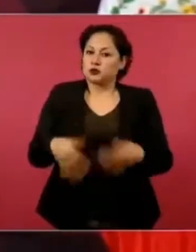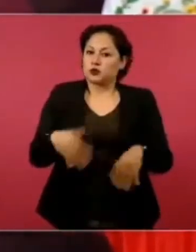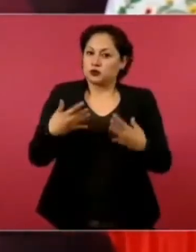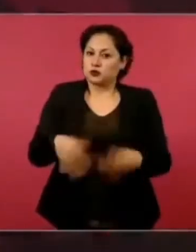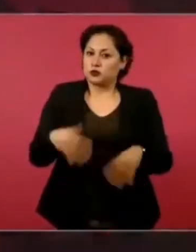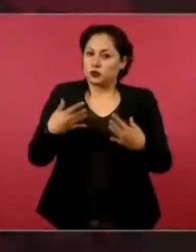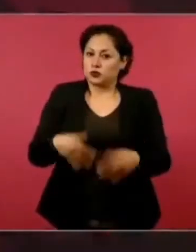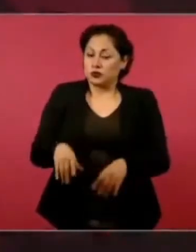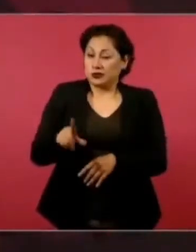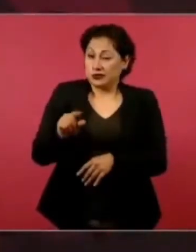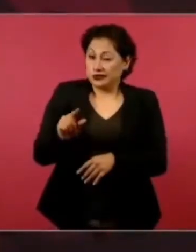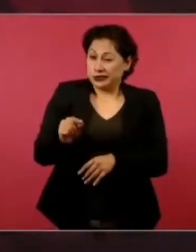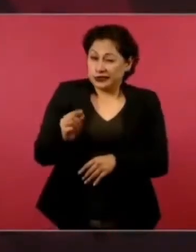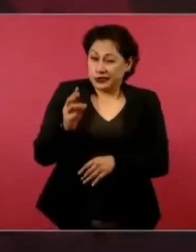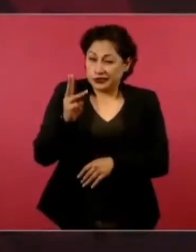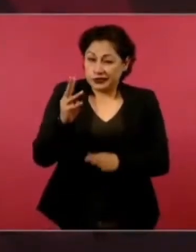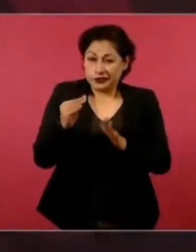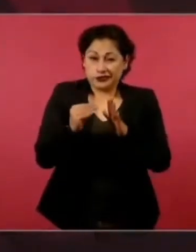año.